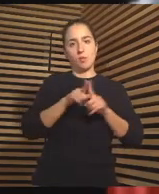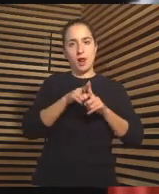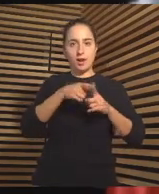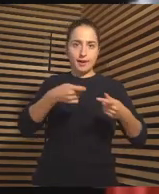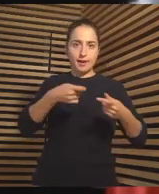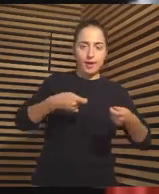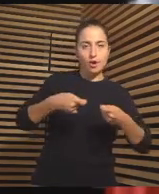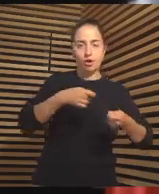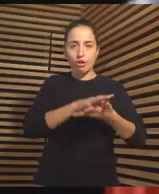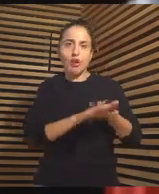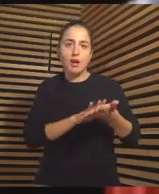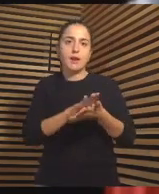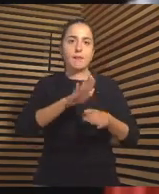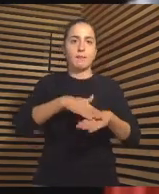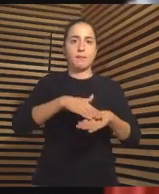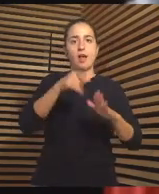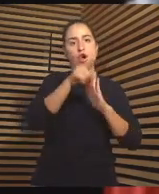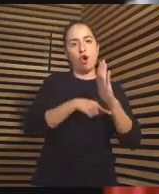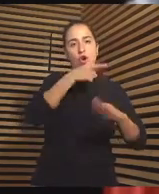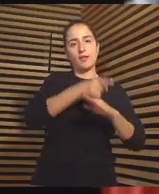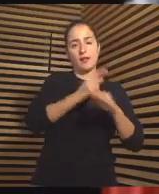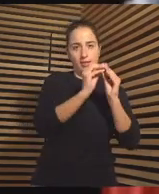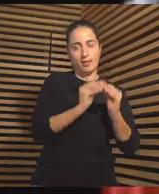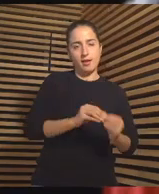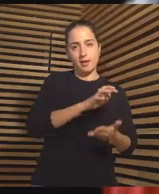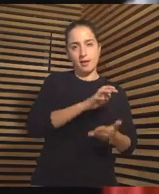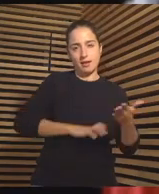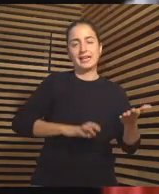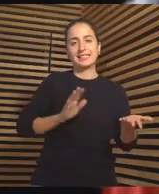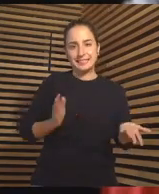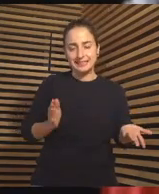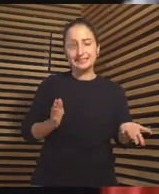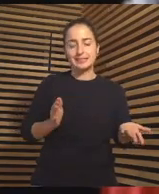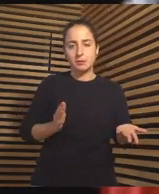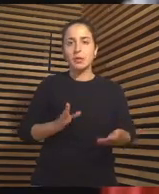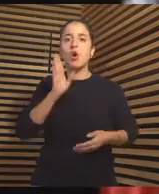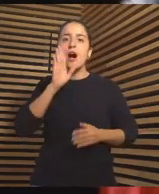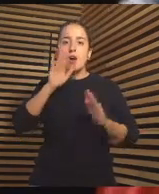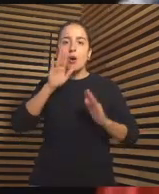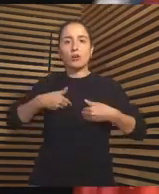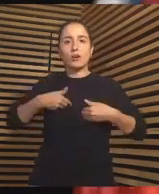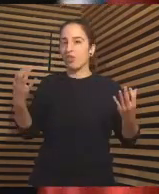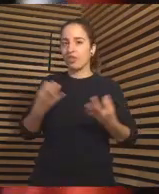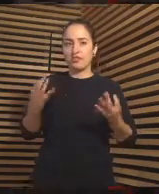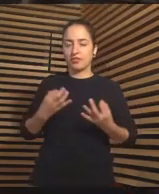ordenanza, pero volviendo, cuando mínimo, a lo que teníamos. Muchas gracias.